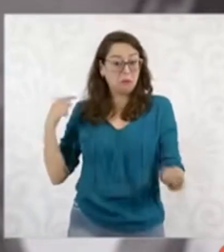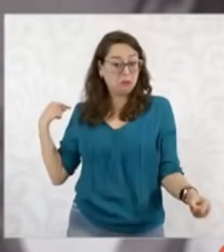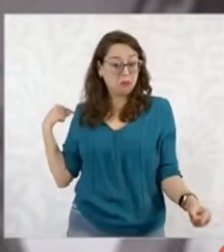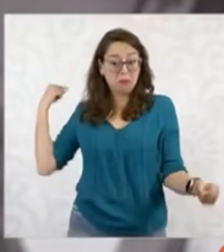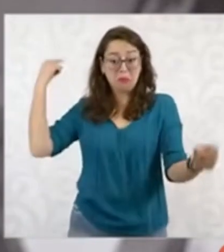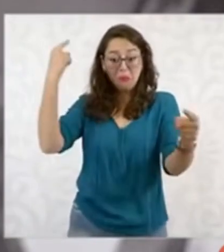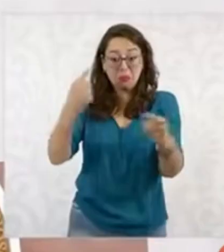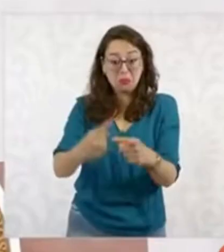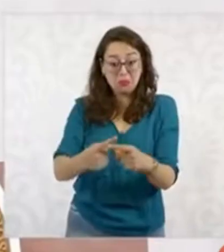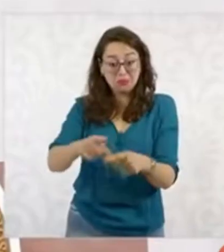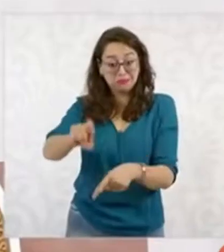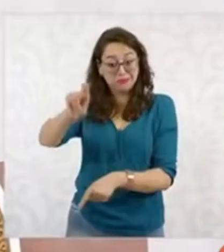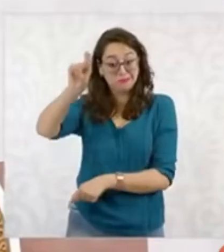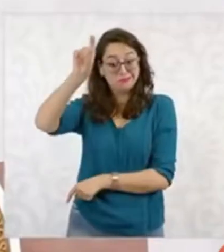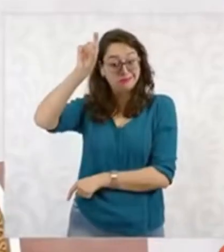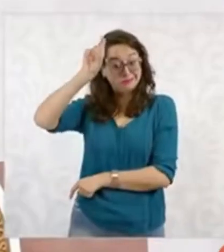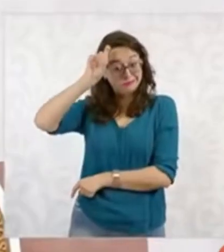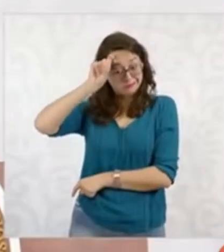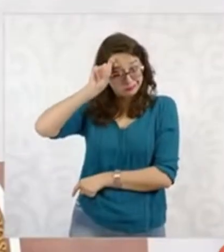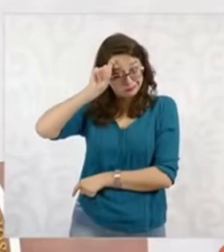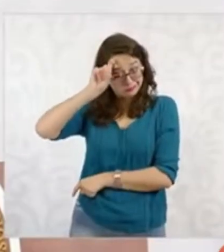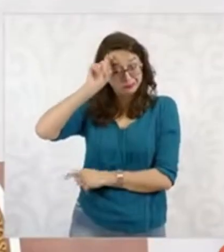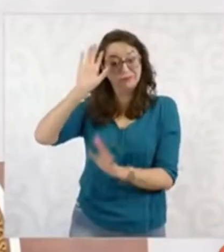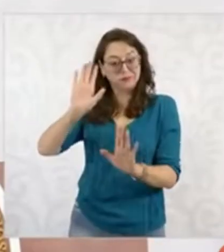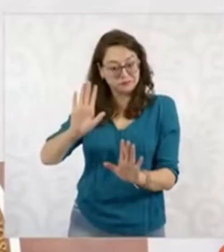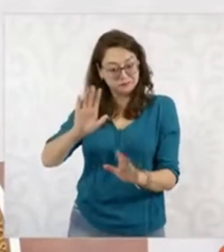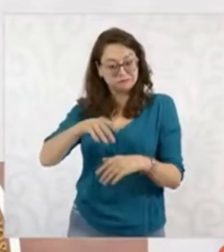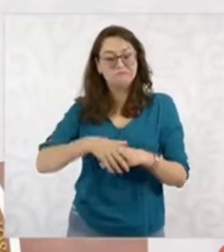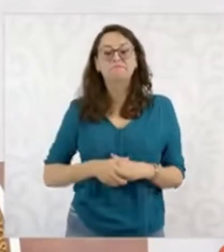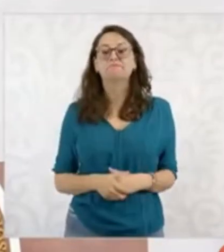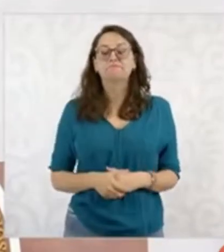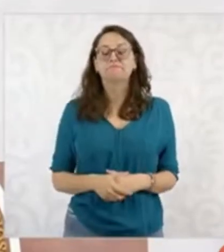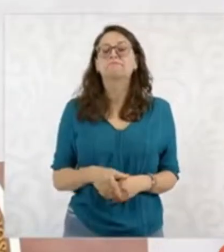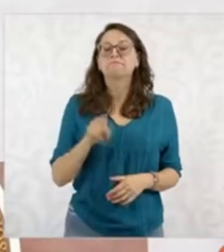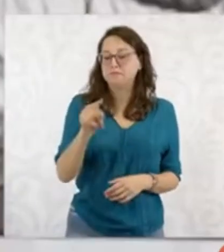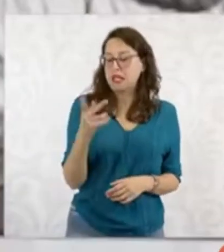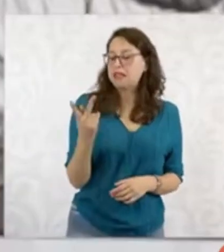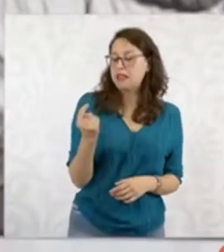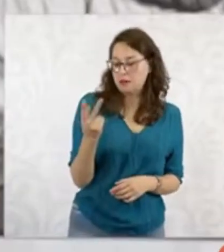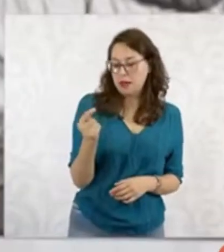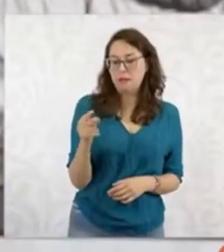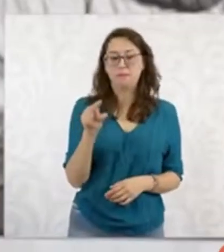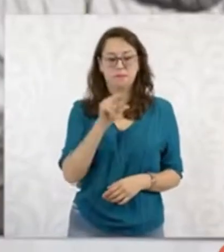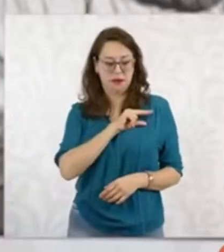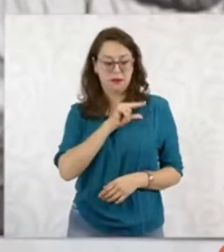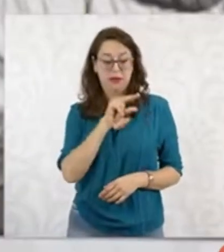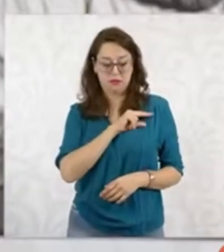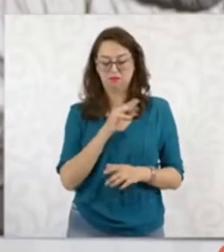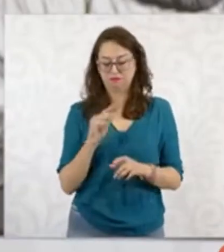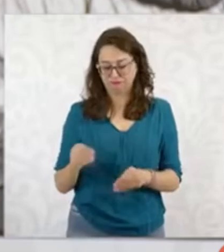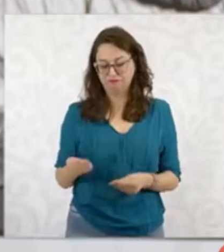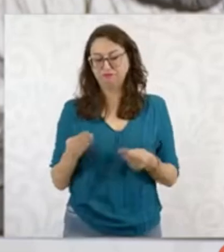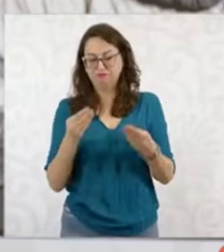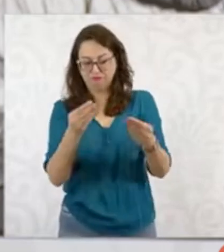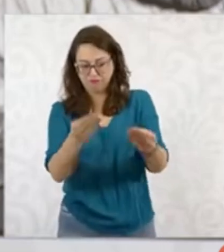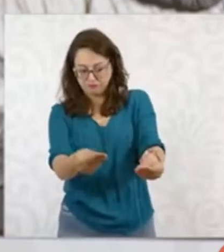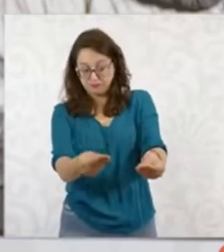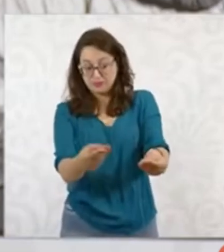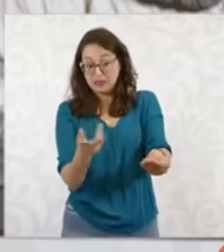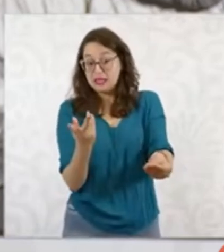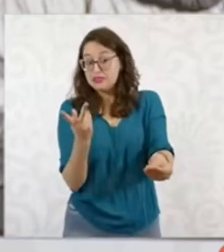Ahora, un privado tiene la televisora, tiene la concesión de la